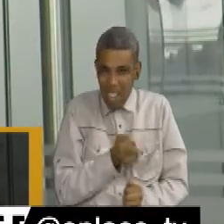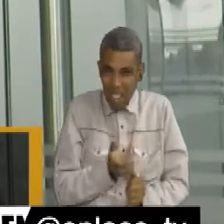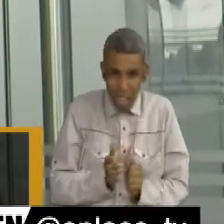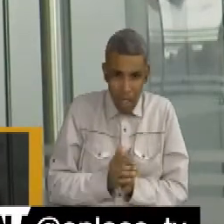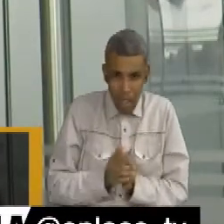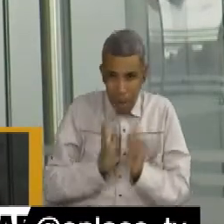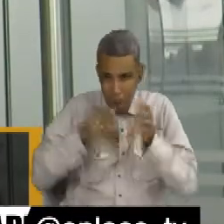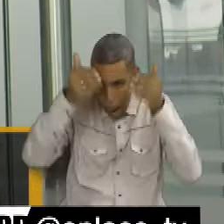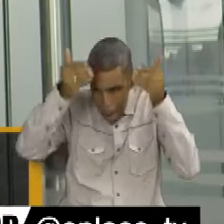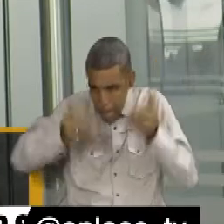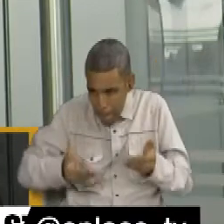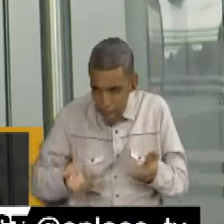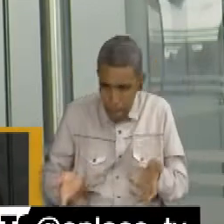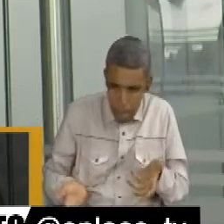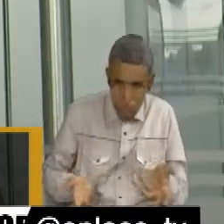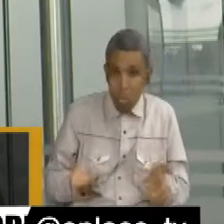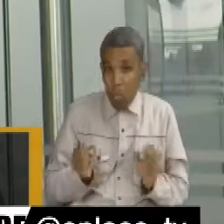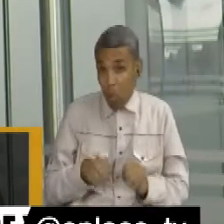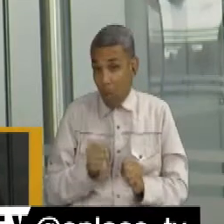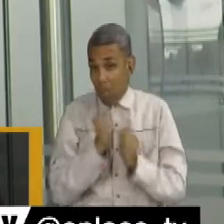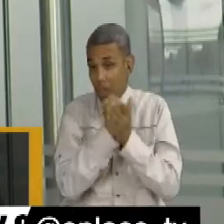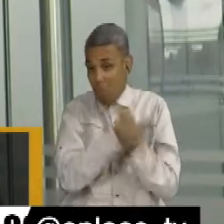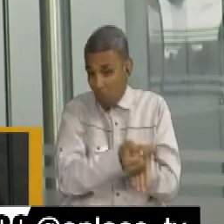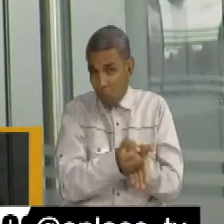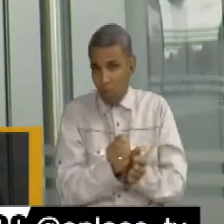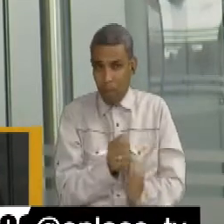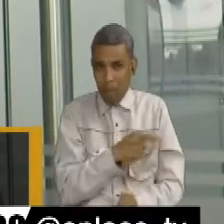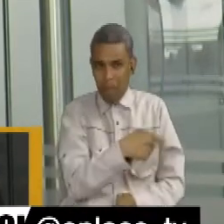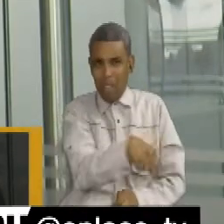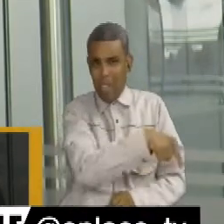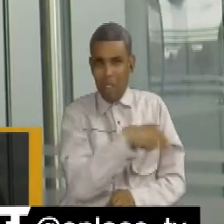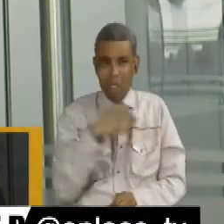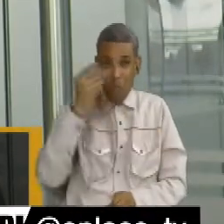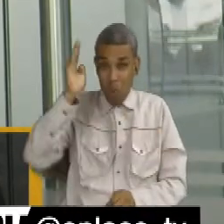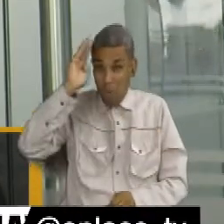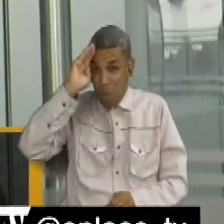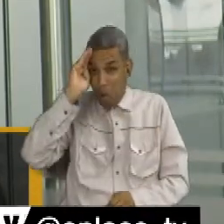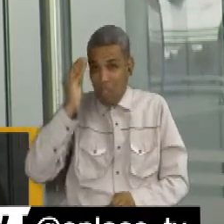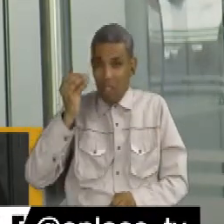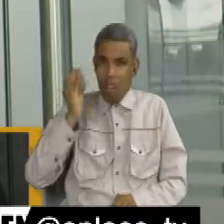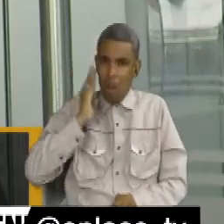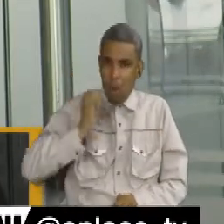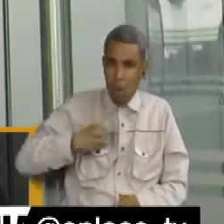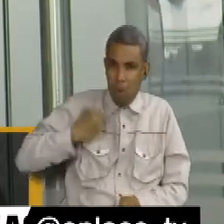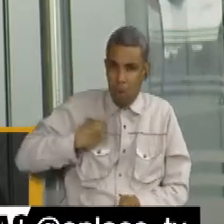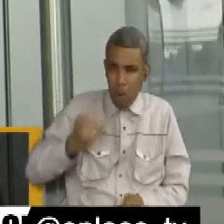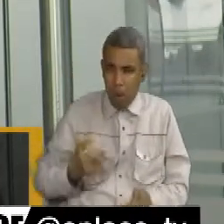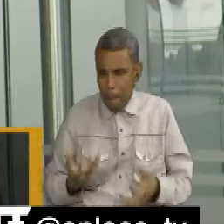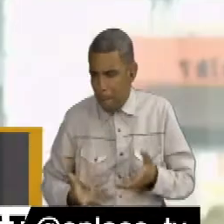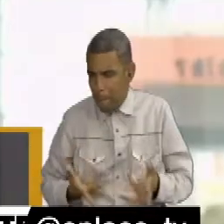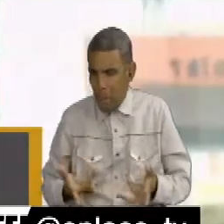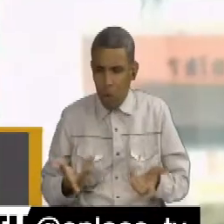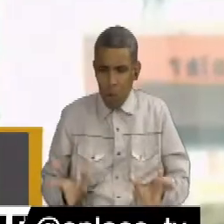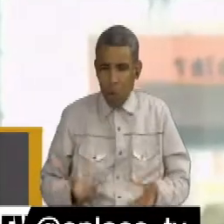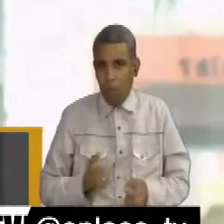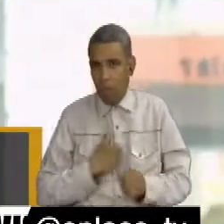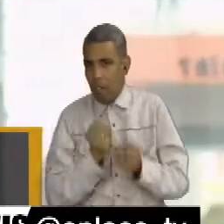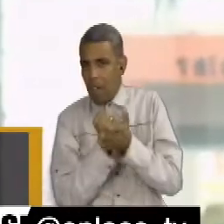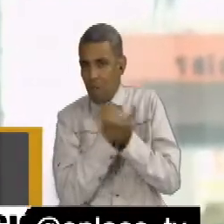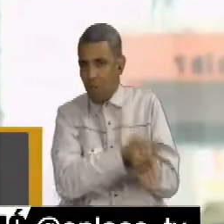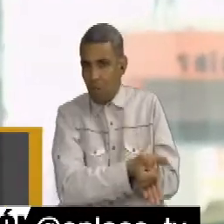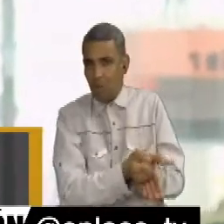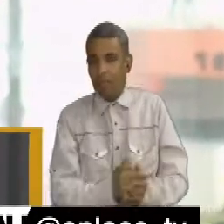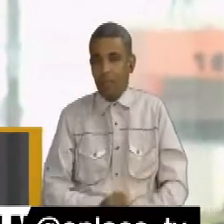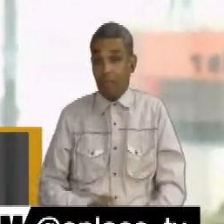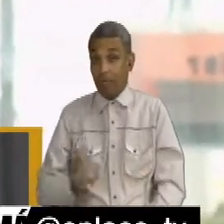nuestros patrulleros especialmente les hace difícil sostener la educación y la manutención de estos muchachitos. Esta bonita labor